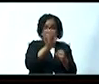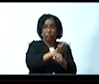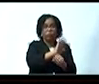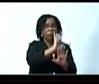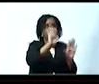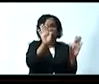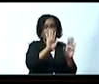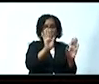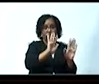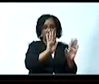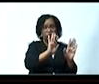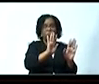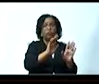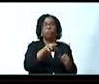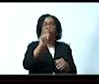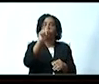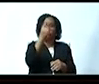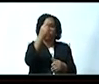Voten, por favor,